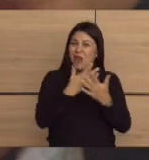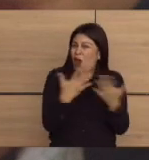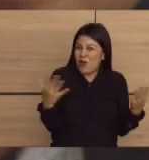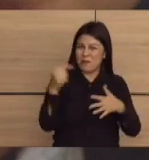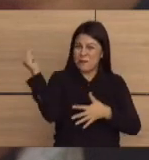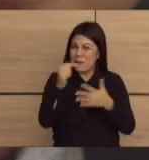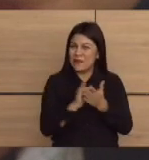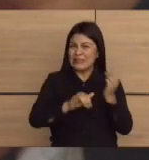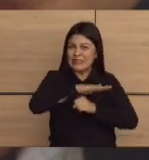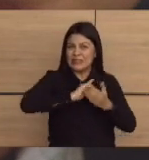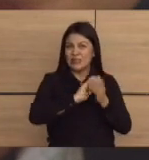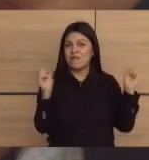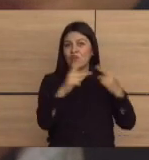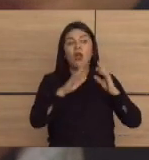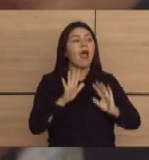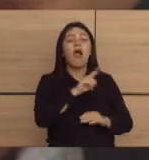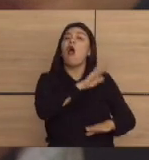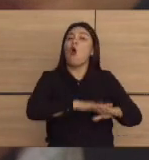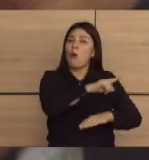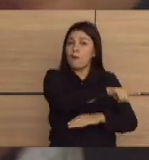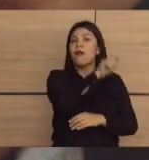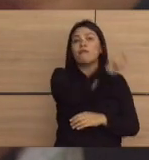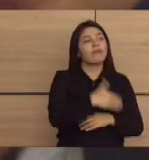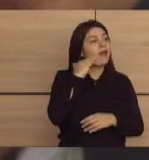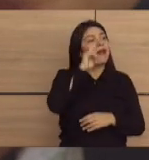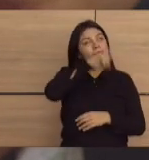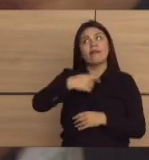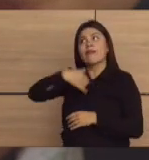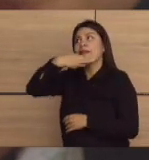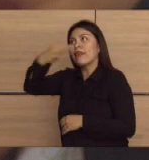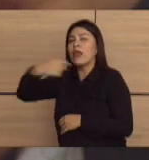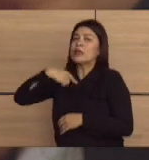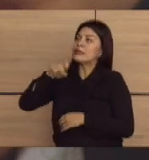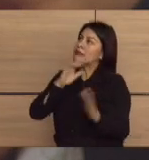simplemente de un asunto de la mujer para denunciar y buscar la atención,